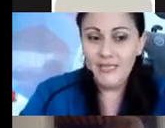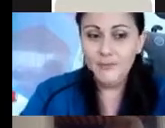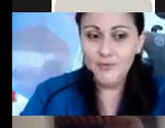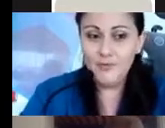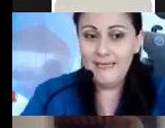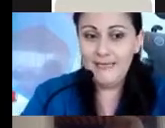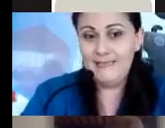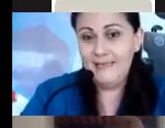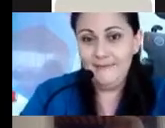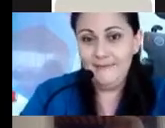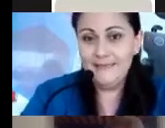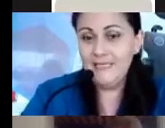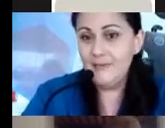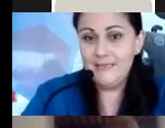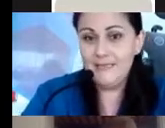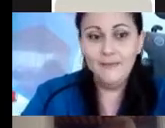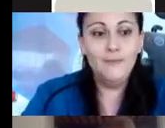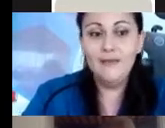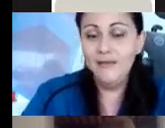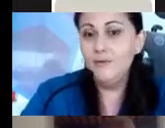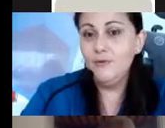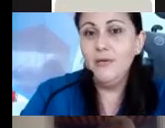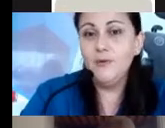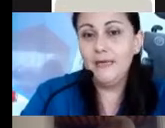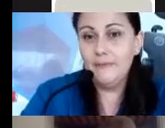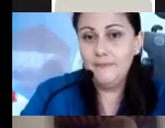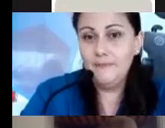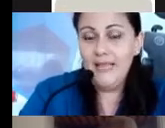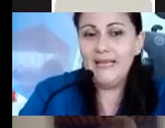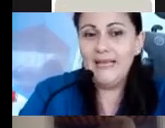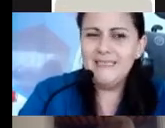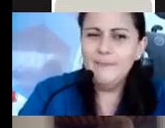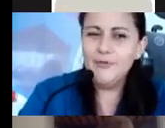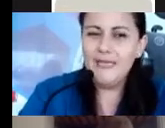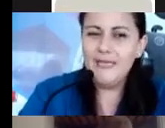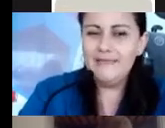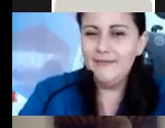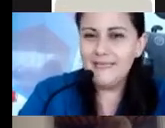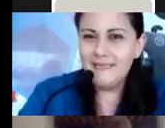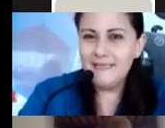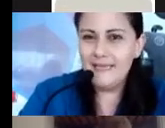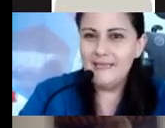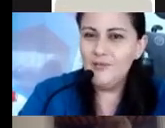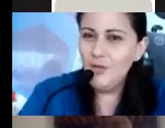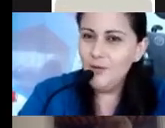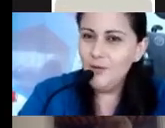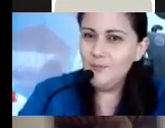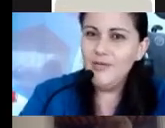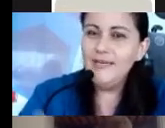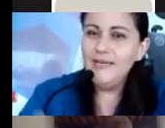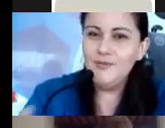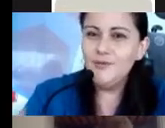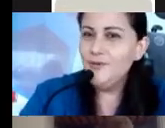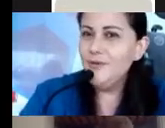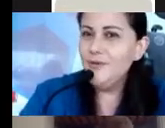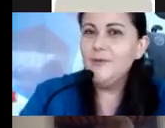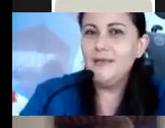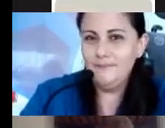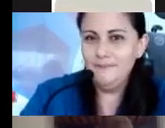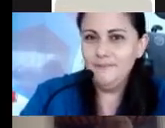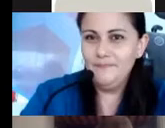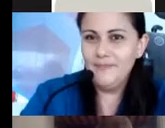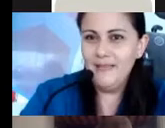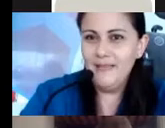nosotros tiramos una vista a nivel transversal, vamos a ver una oblicuidad. Aquí es importante rescatar, no es lo mismo una inclinación que una